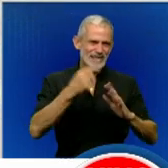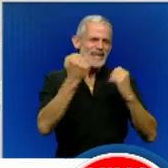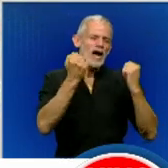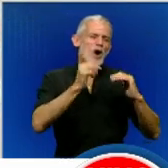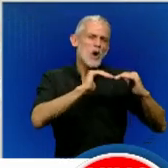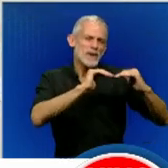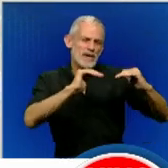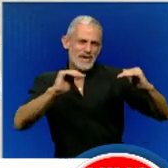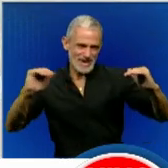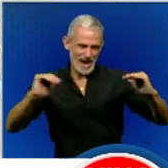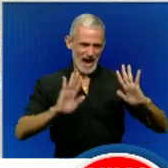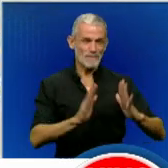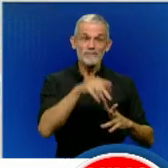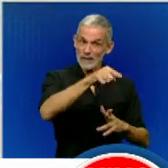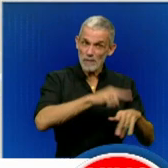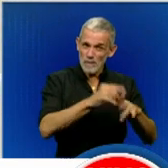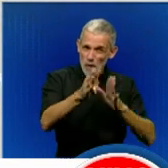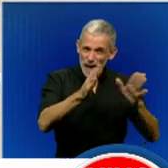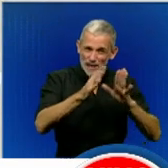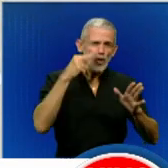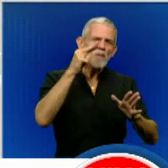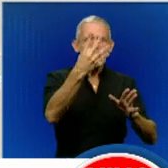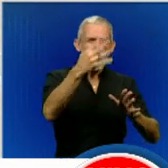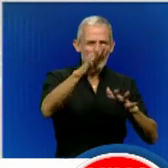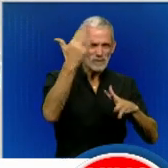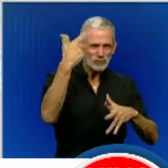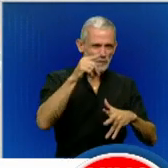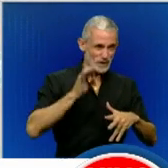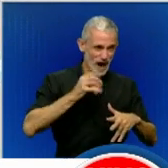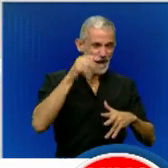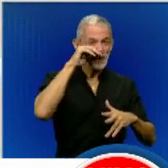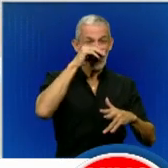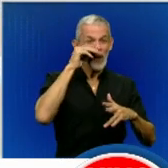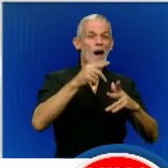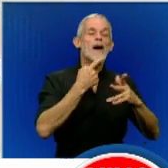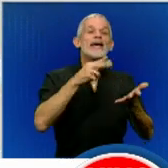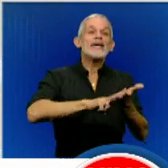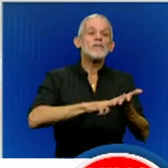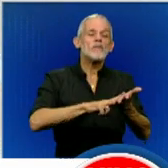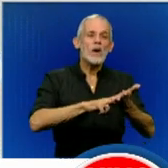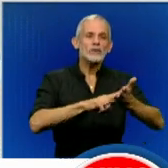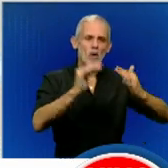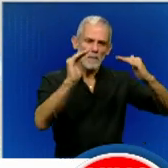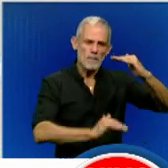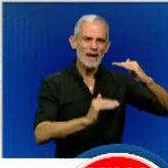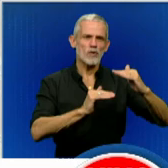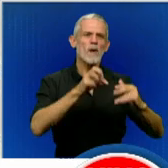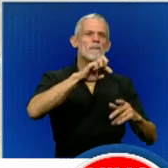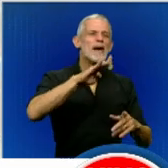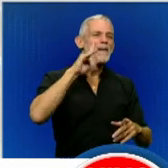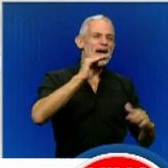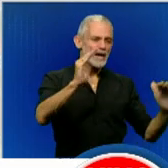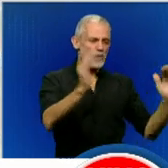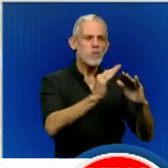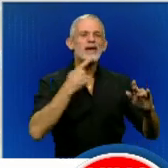tiempos en ese momento la presión tributaria era 62 menos del pp y cuando